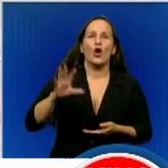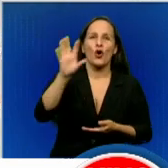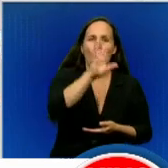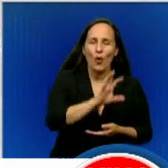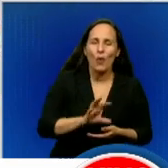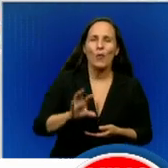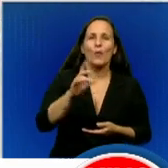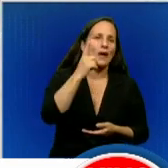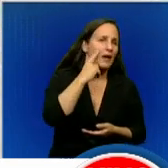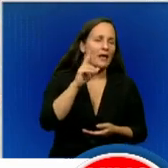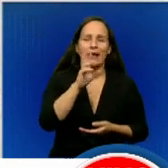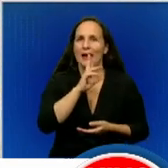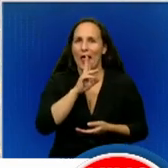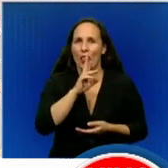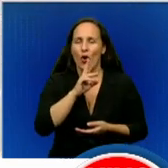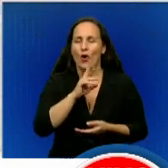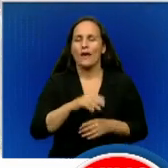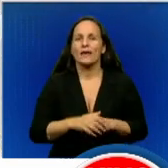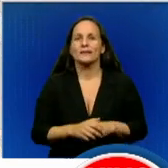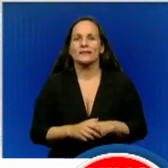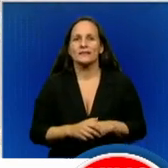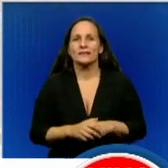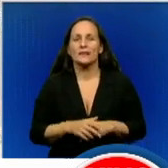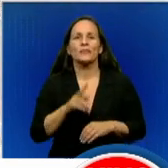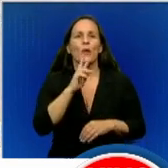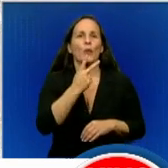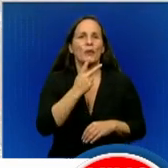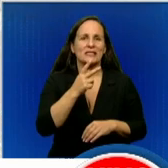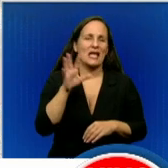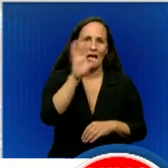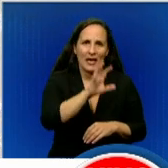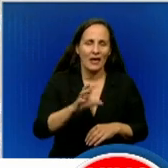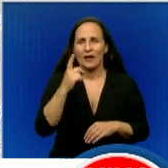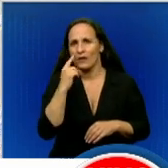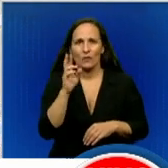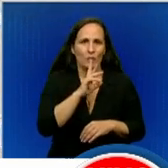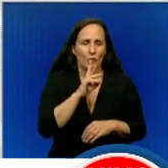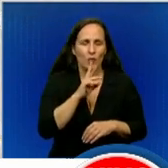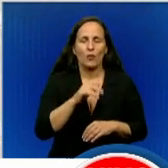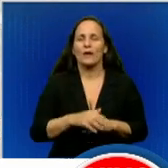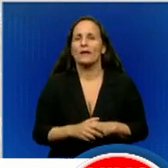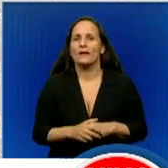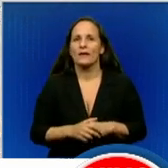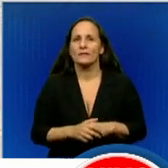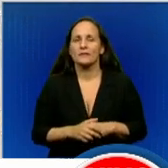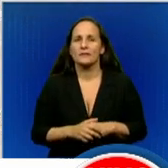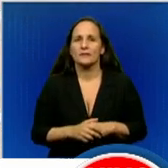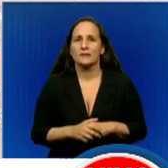gobernadores y gobernadoras y vice gobernadores y vicegobernadores expresamente